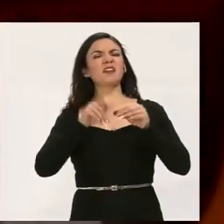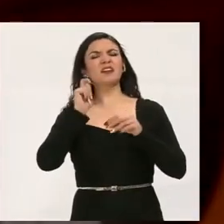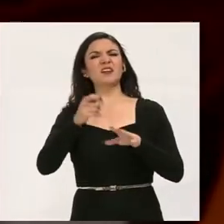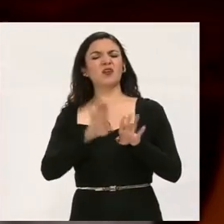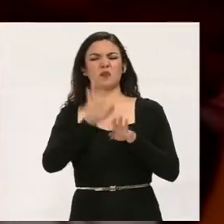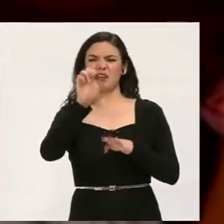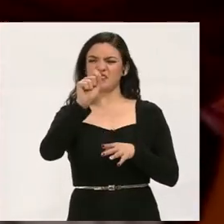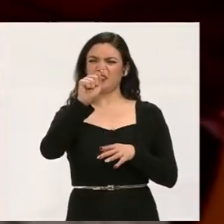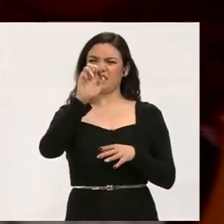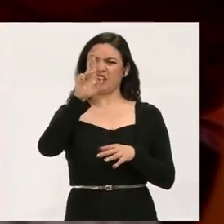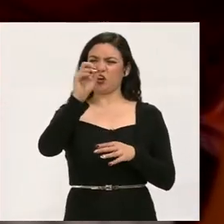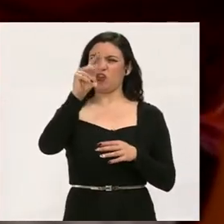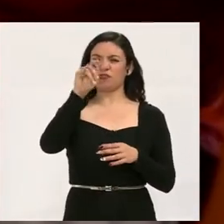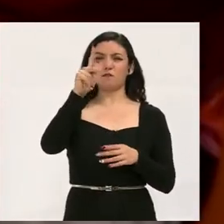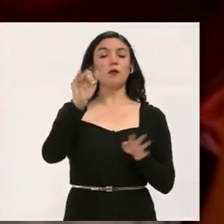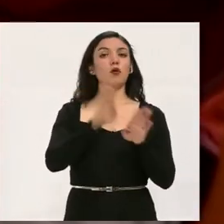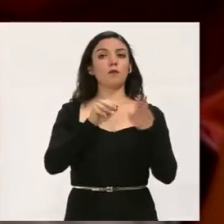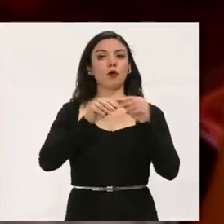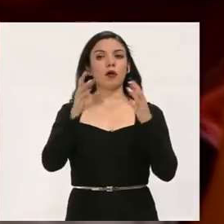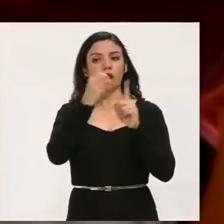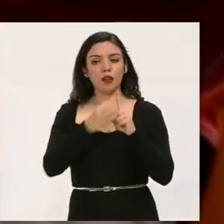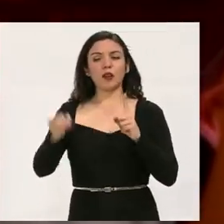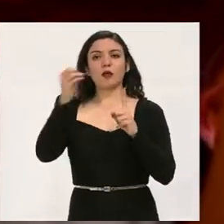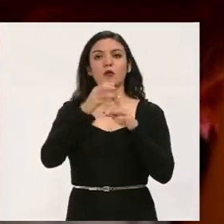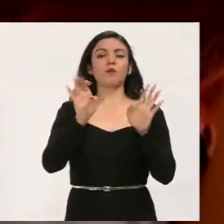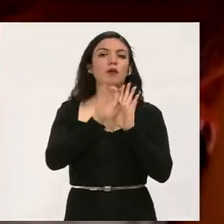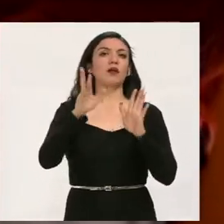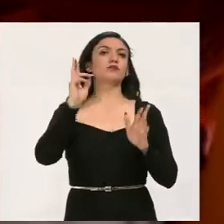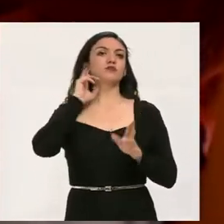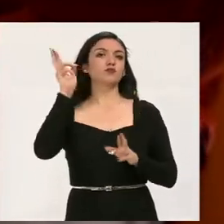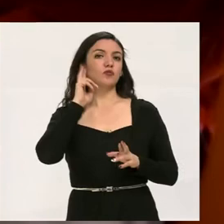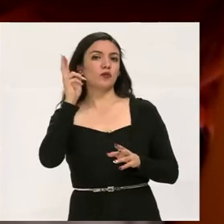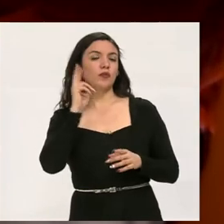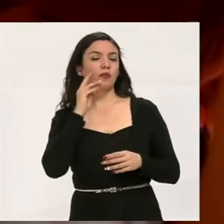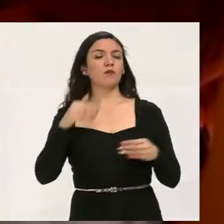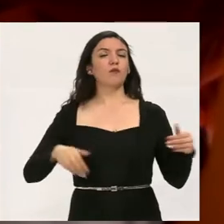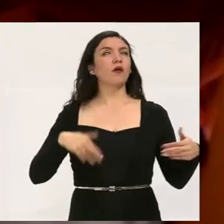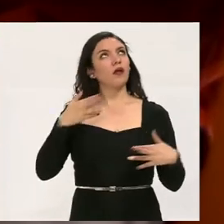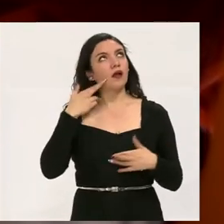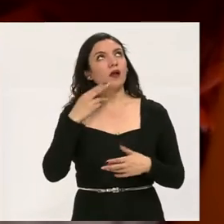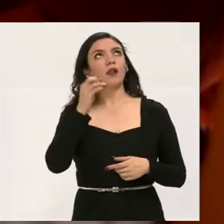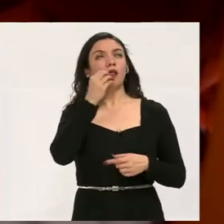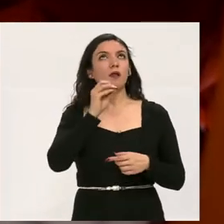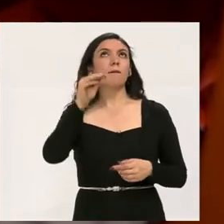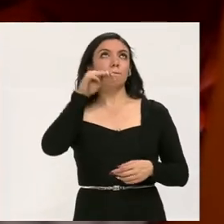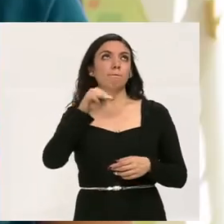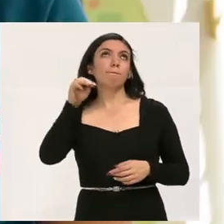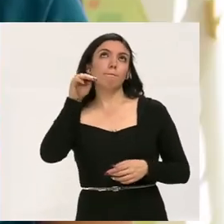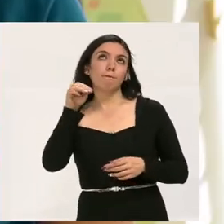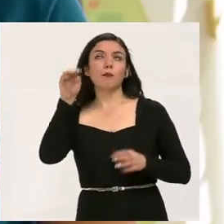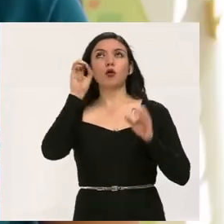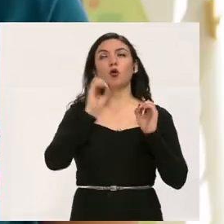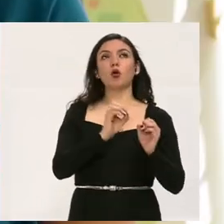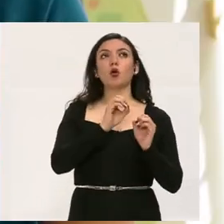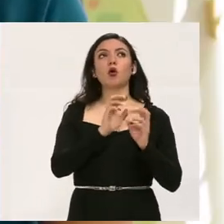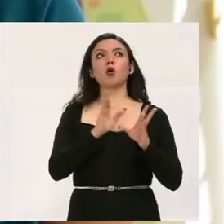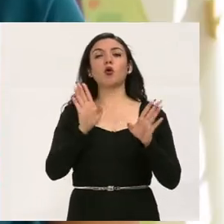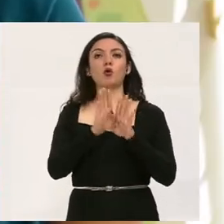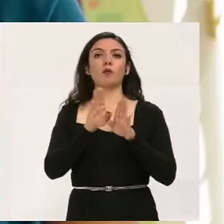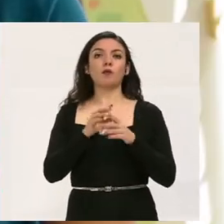los buenos son los movimientos repetitivos que hacen los niños algunos hacen sonidos auto estimulativo sí es decir